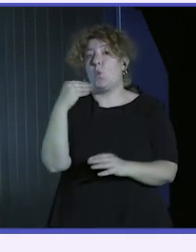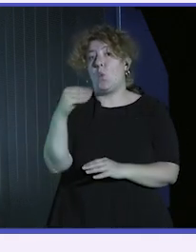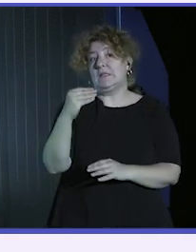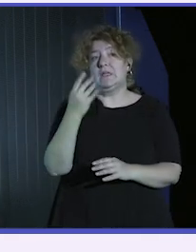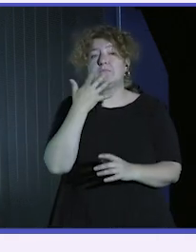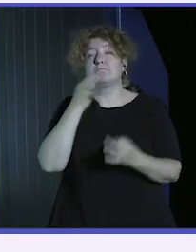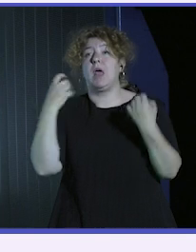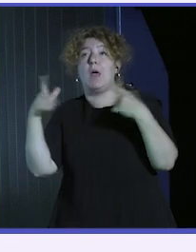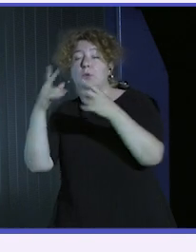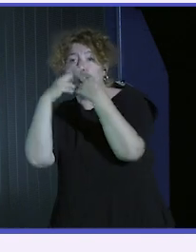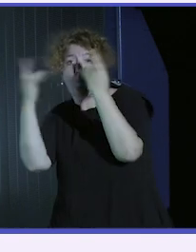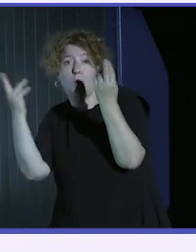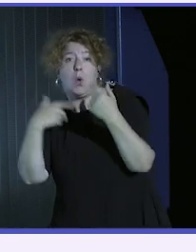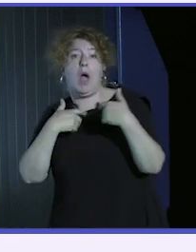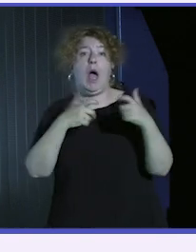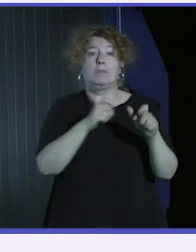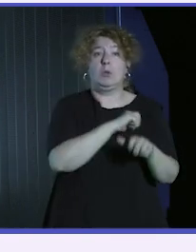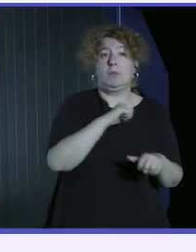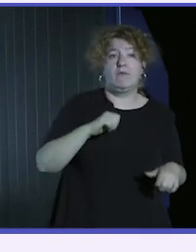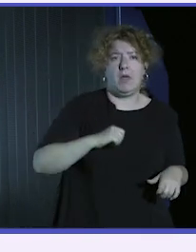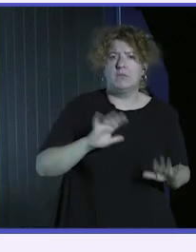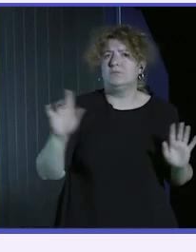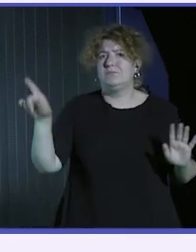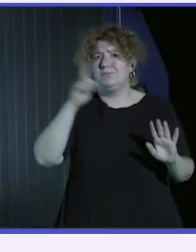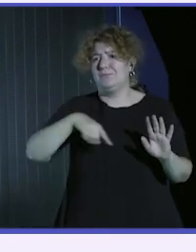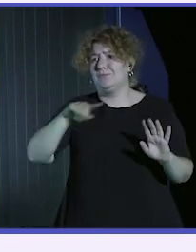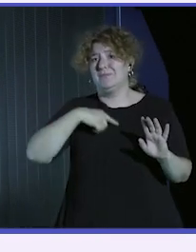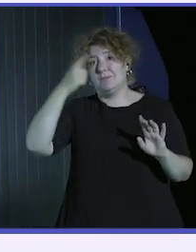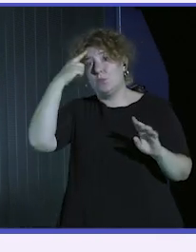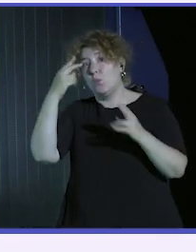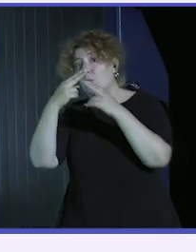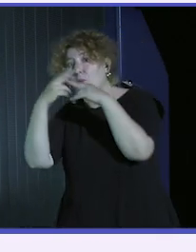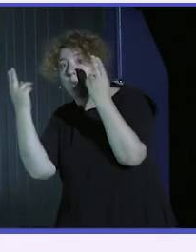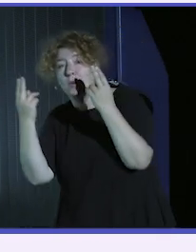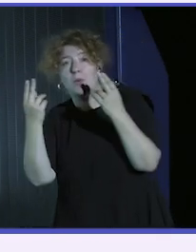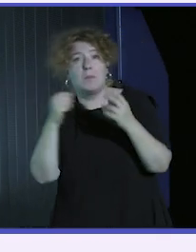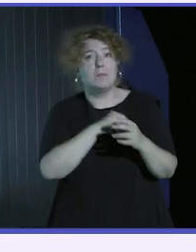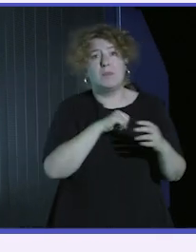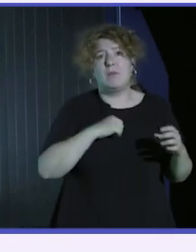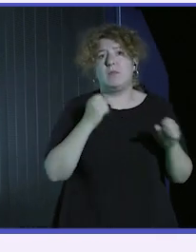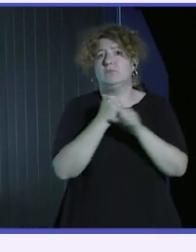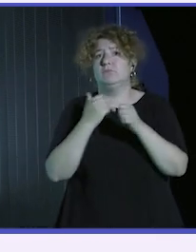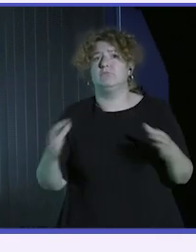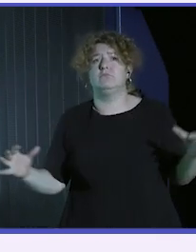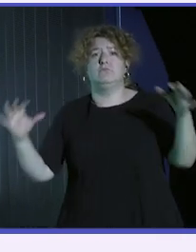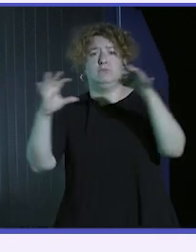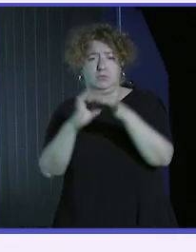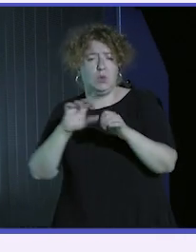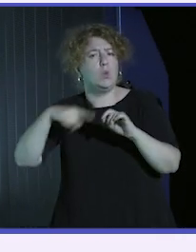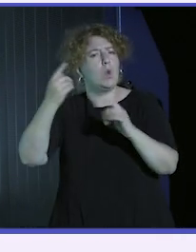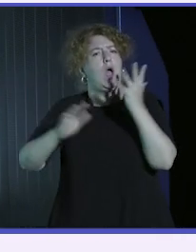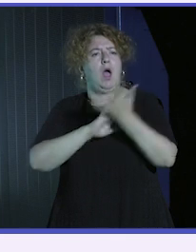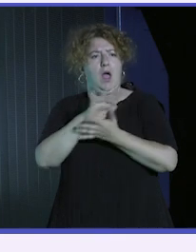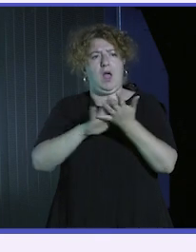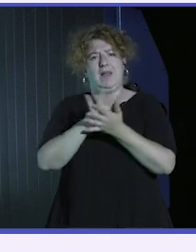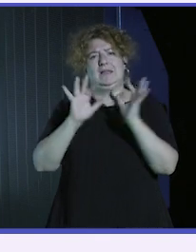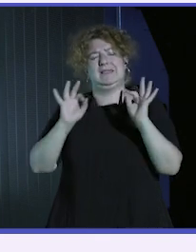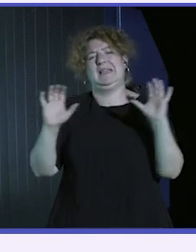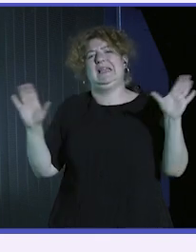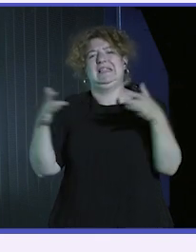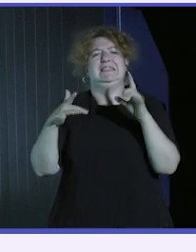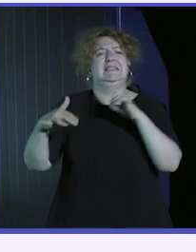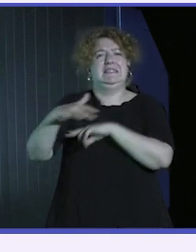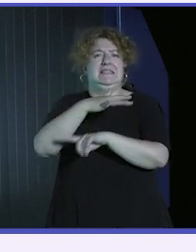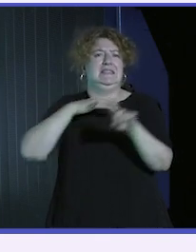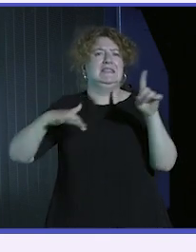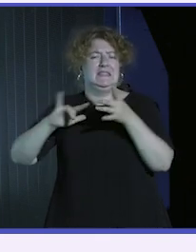ámbitos públicos y privados. Y quiero que os quedéis con esta clave, públicos y privados trabajando conjuntamente, porque de eso vengo a hablar yo, de ecosistemas. Uh-huh.